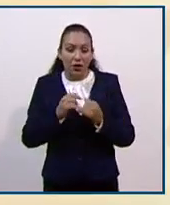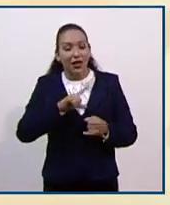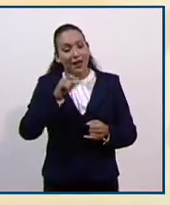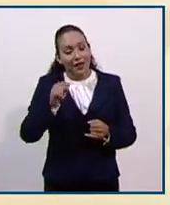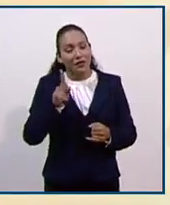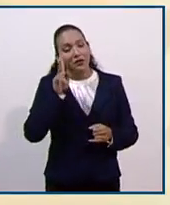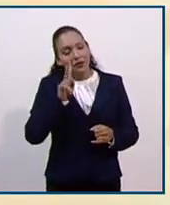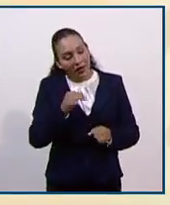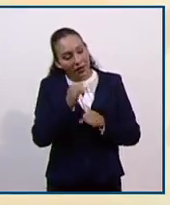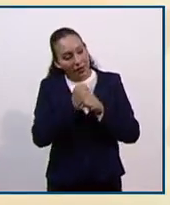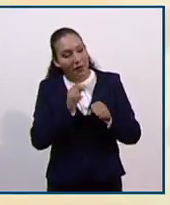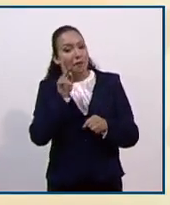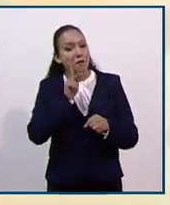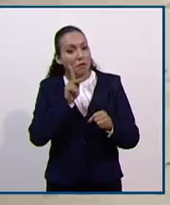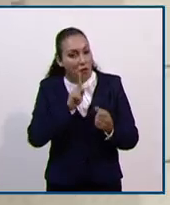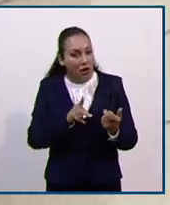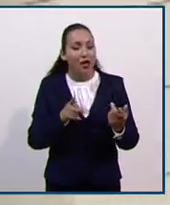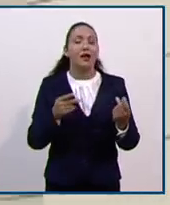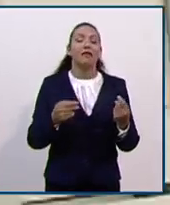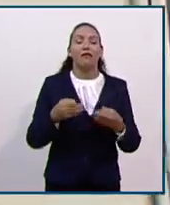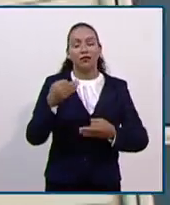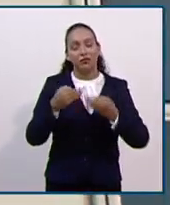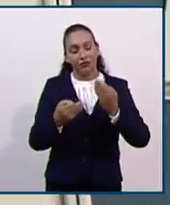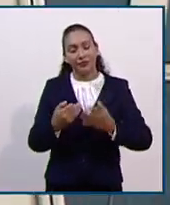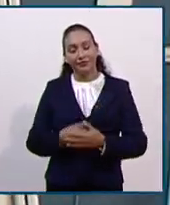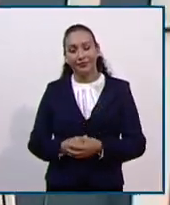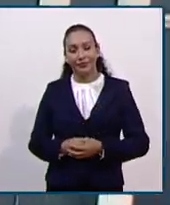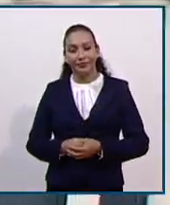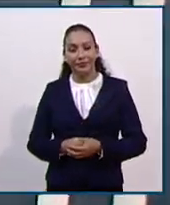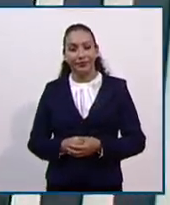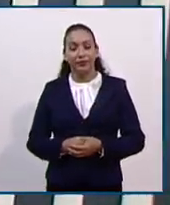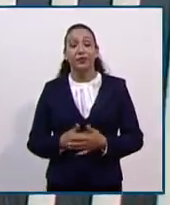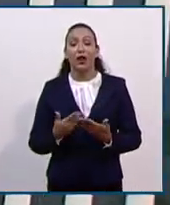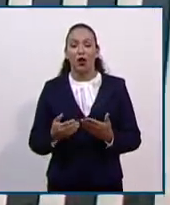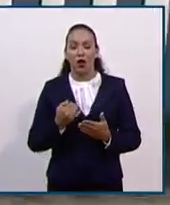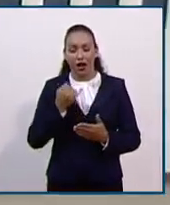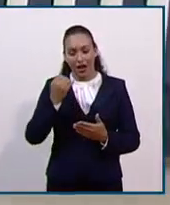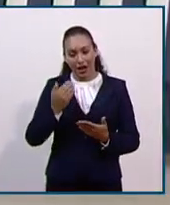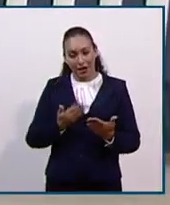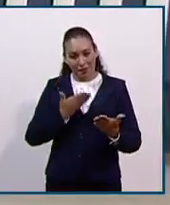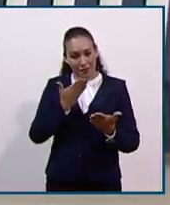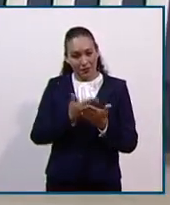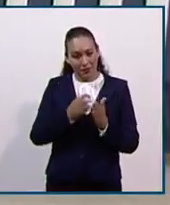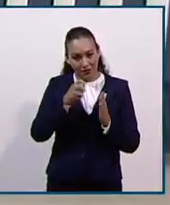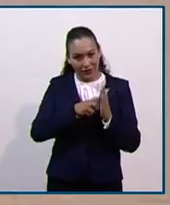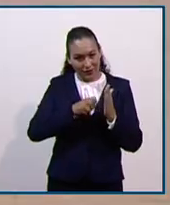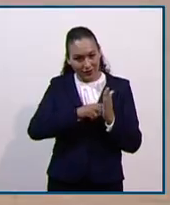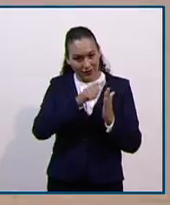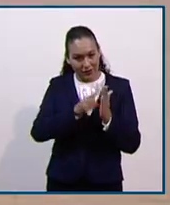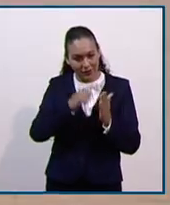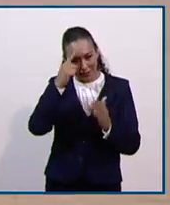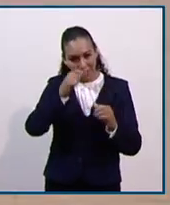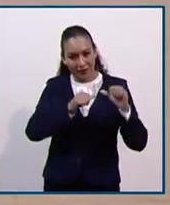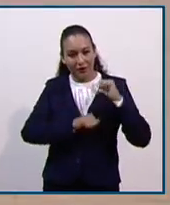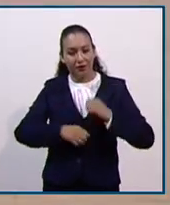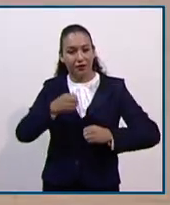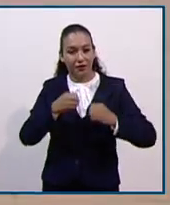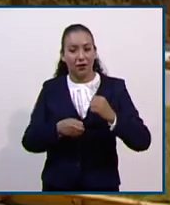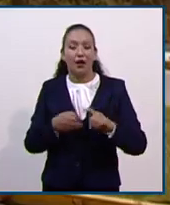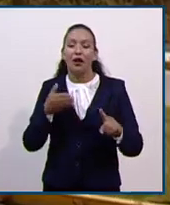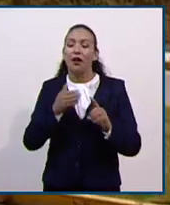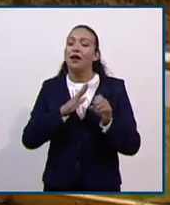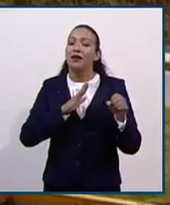es la resolución y esa será la defensa. Sobre la iniciativa de reforma constitucional al Poder Judicial, en específico sobre